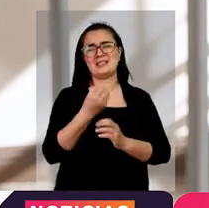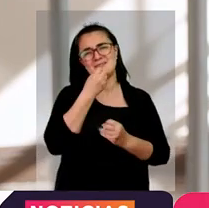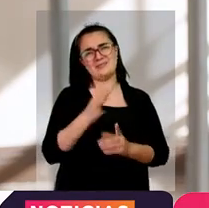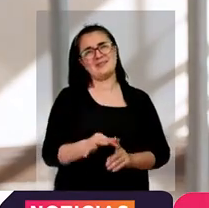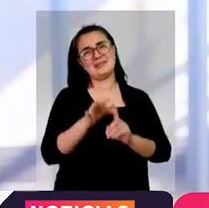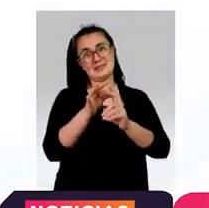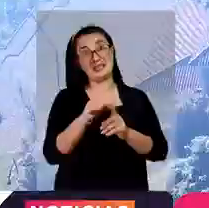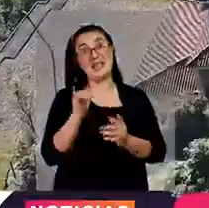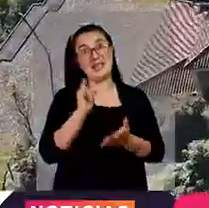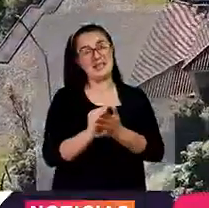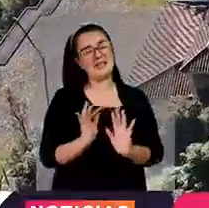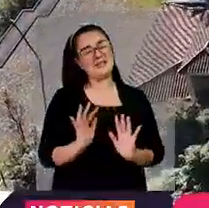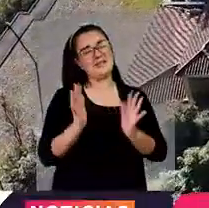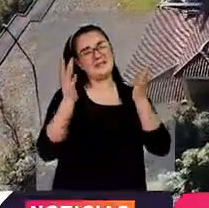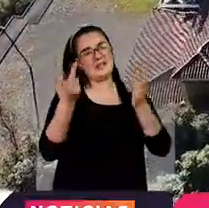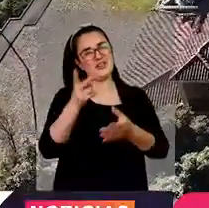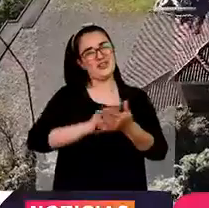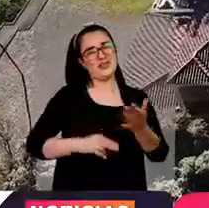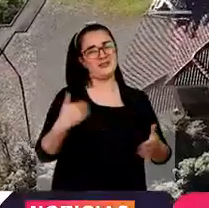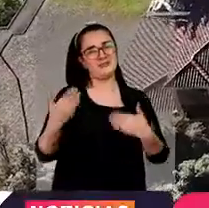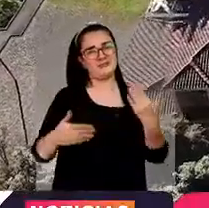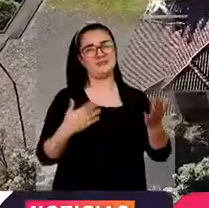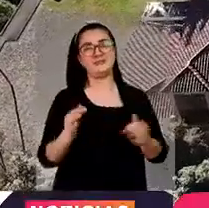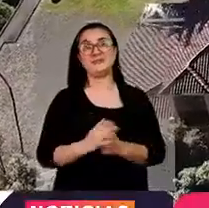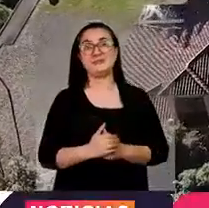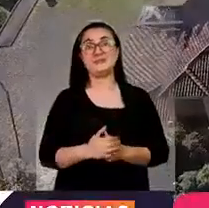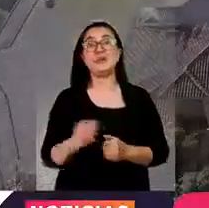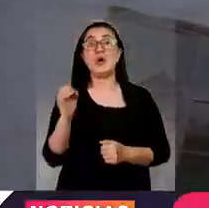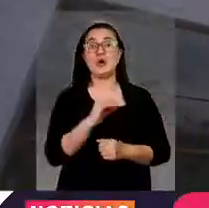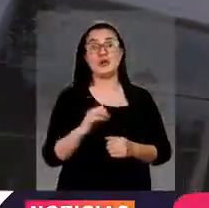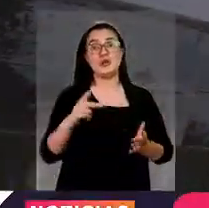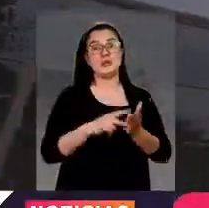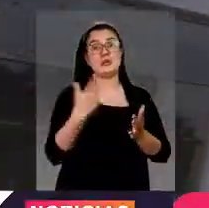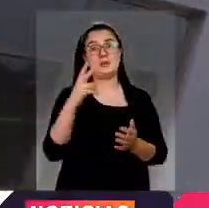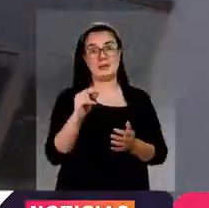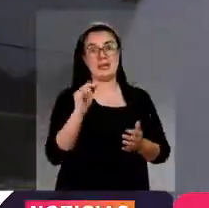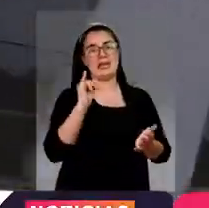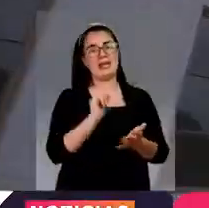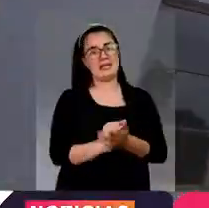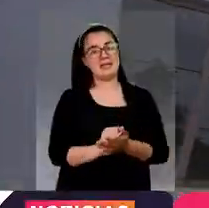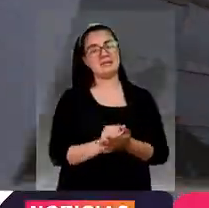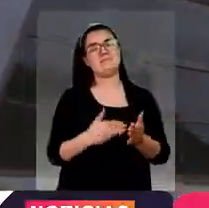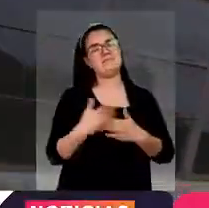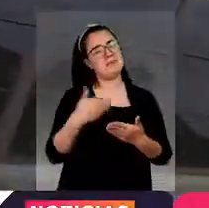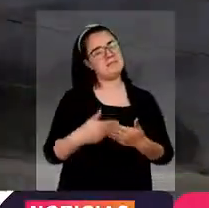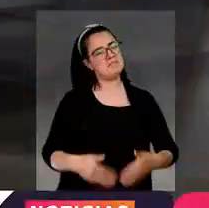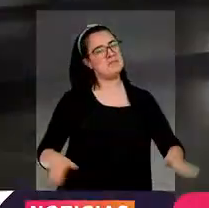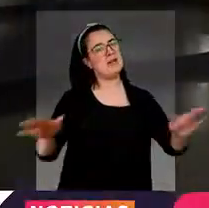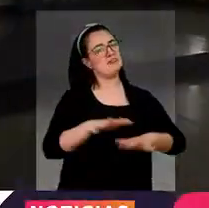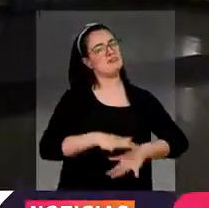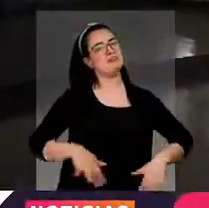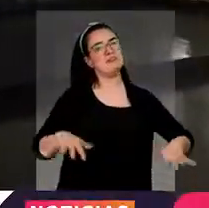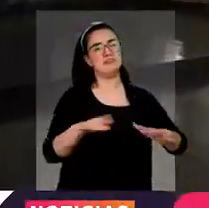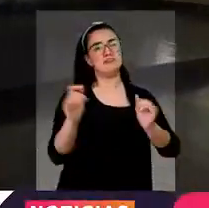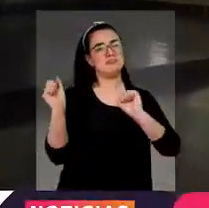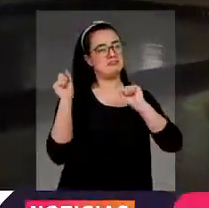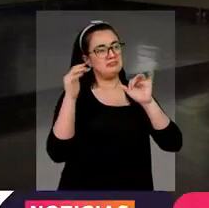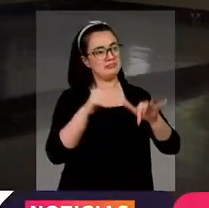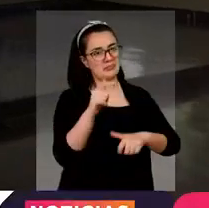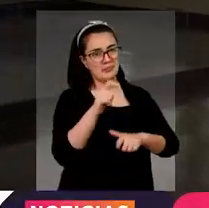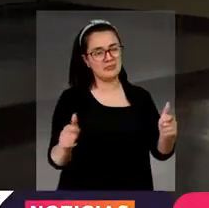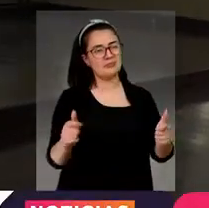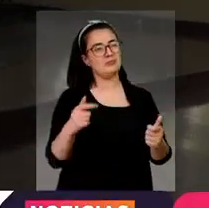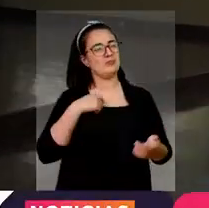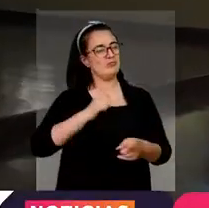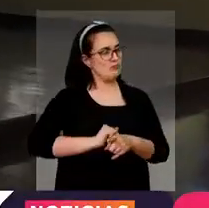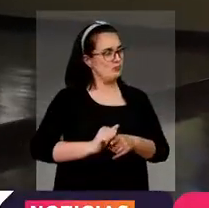festejamos doble motivo. Desde octubre de 2020, este escenario volvió a abrir sus puertas para recibir residentes y albergar ensayos ocasionales